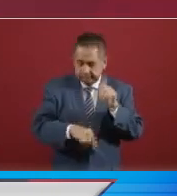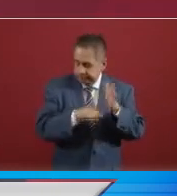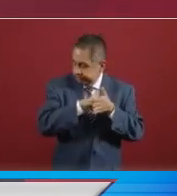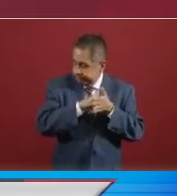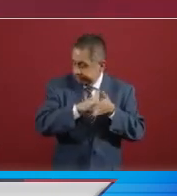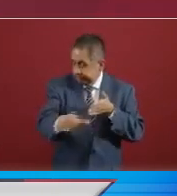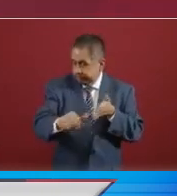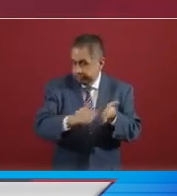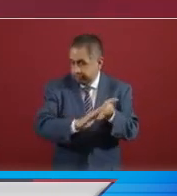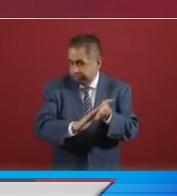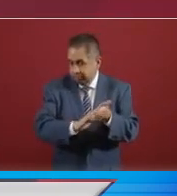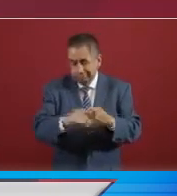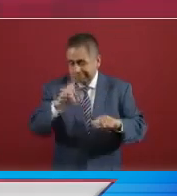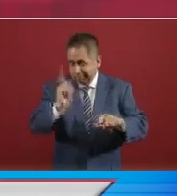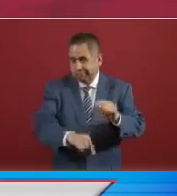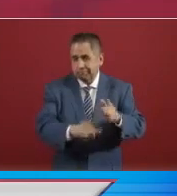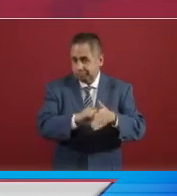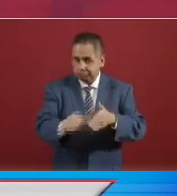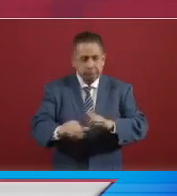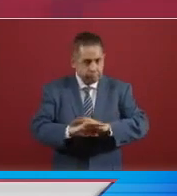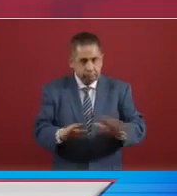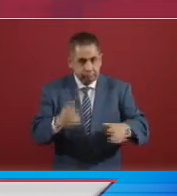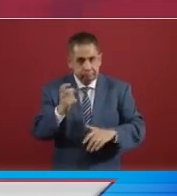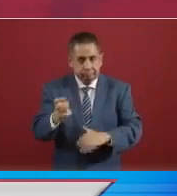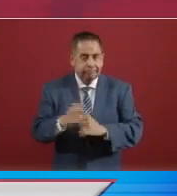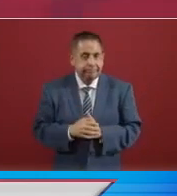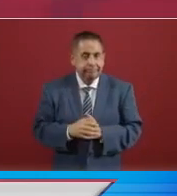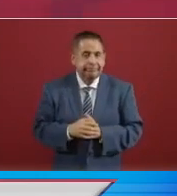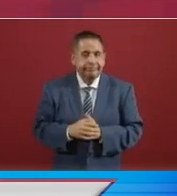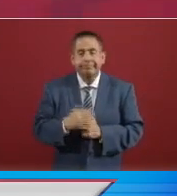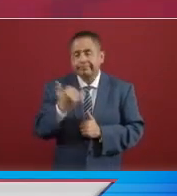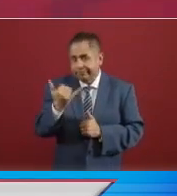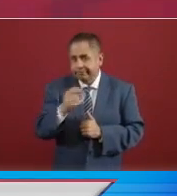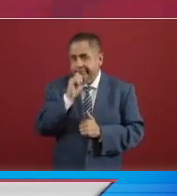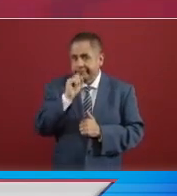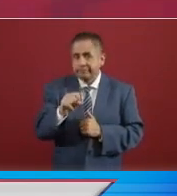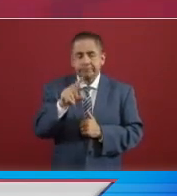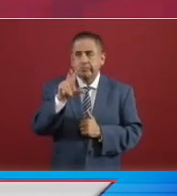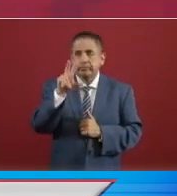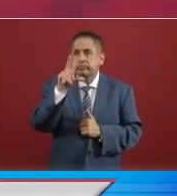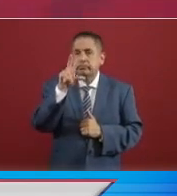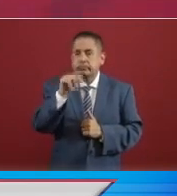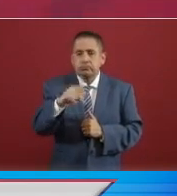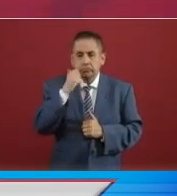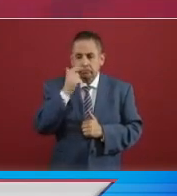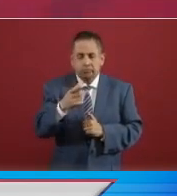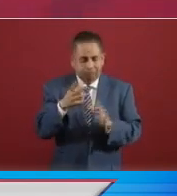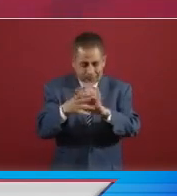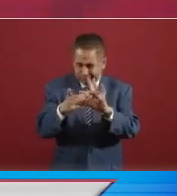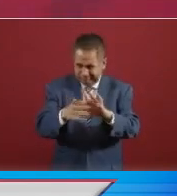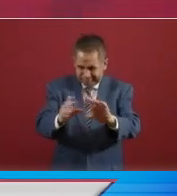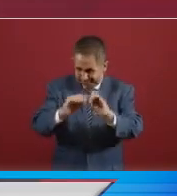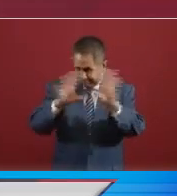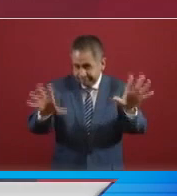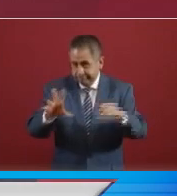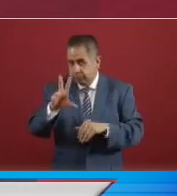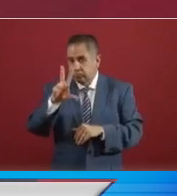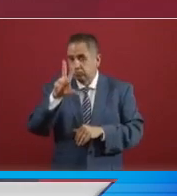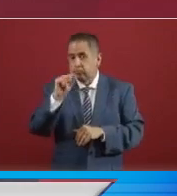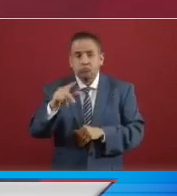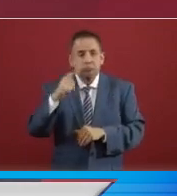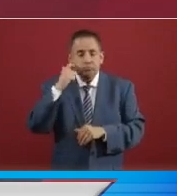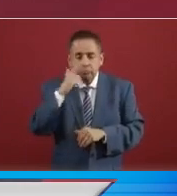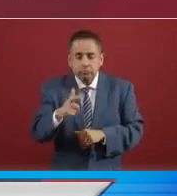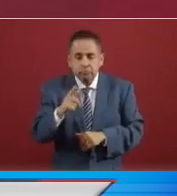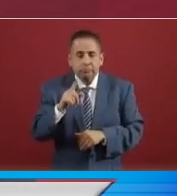cancelar la mal llamada reforma educativa y no se debe de utilizar de excusa a dirigentes para sacar beneficio de forma personal. Se aclarará